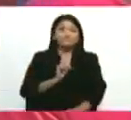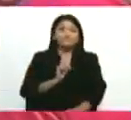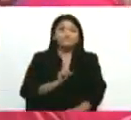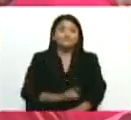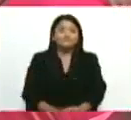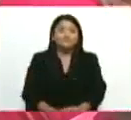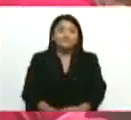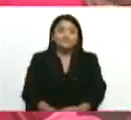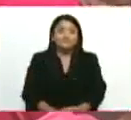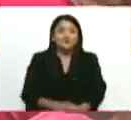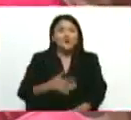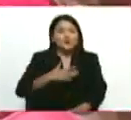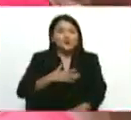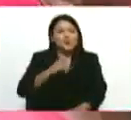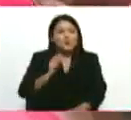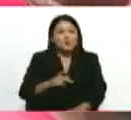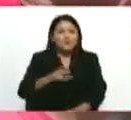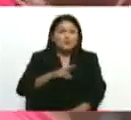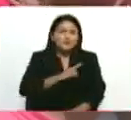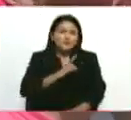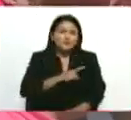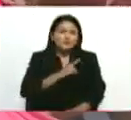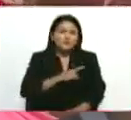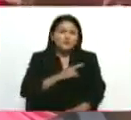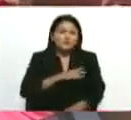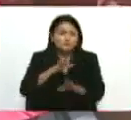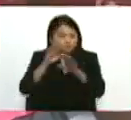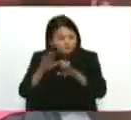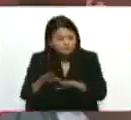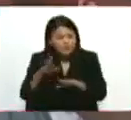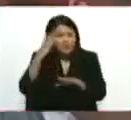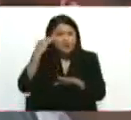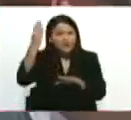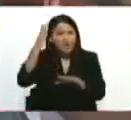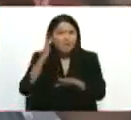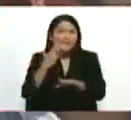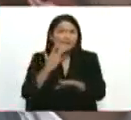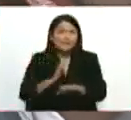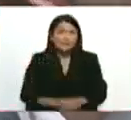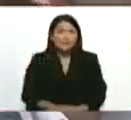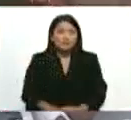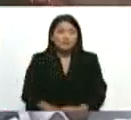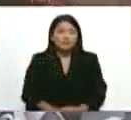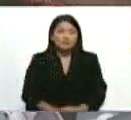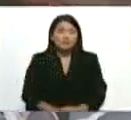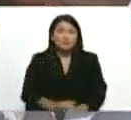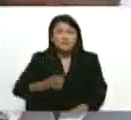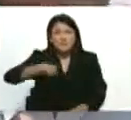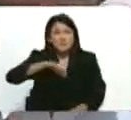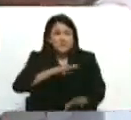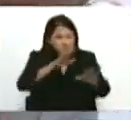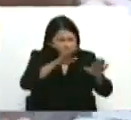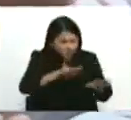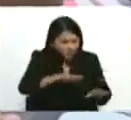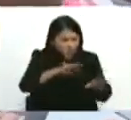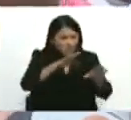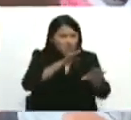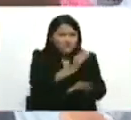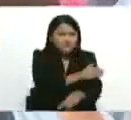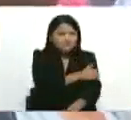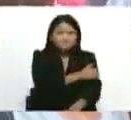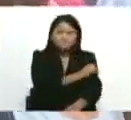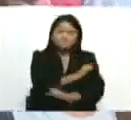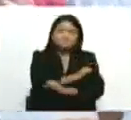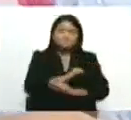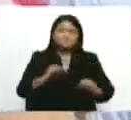Nosotros podemos rendirnos, los religiosos pueden rendirse ante Dios. Pero ante ellos nos vamos a rendir.